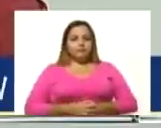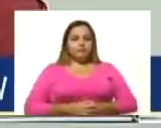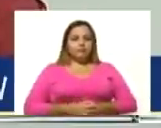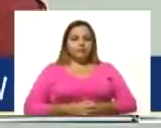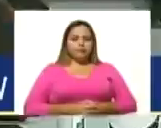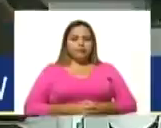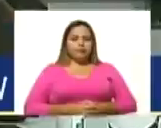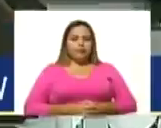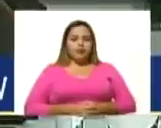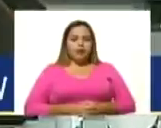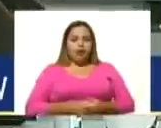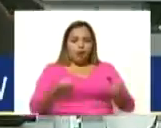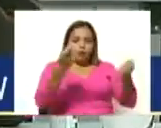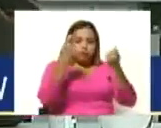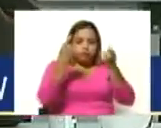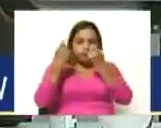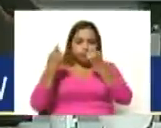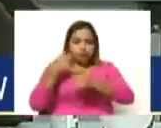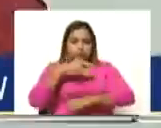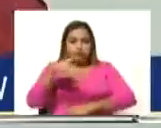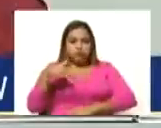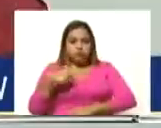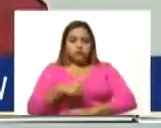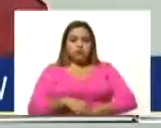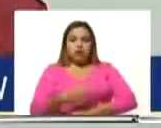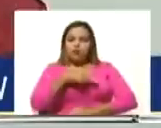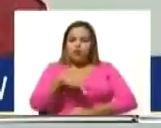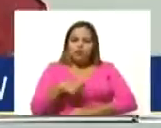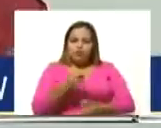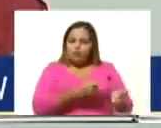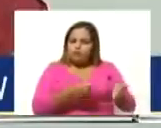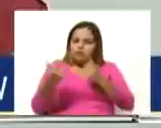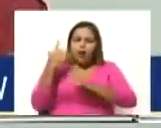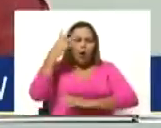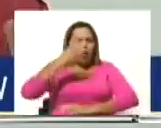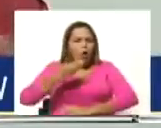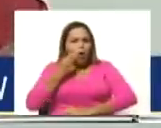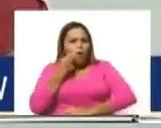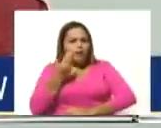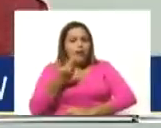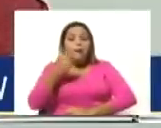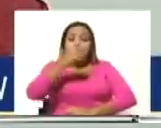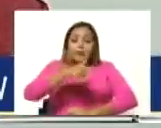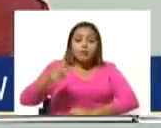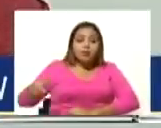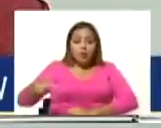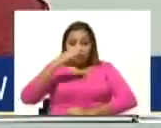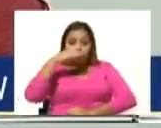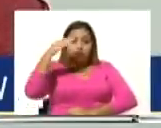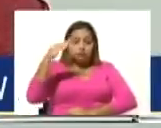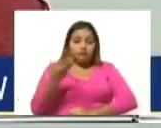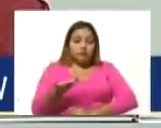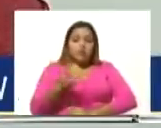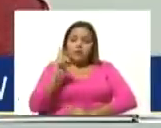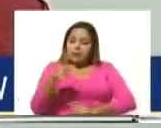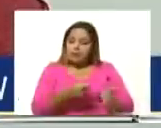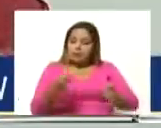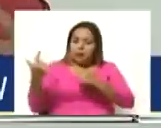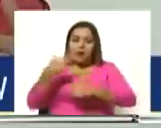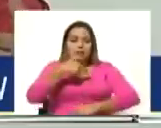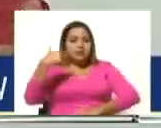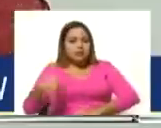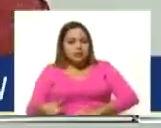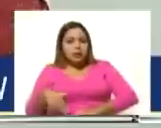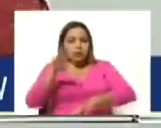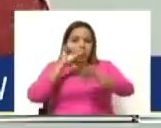para la formación nuestra. Nosotros ya hemos enviado jóvenes allá, no jóvenes nada más, personas hemos enviado a China,